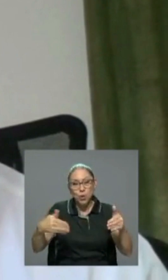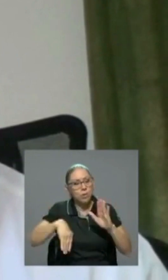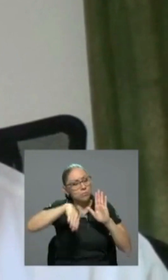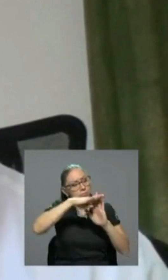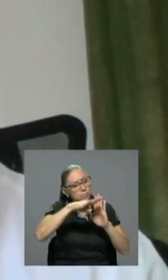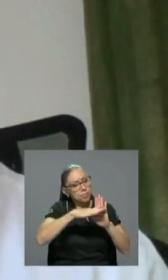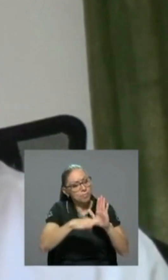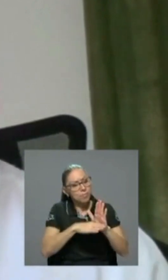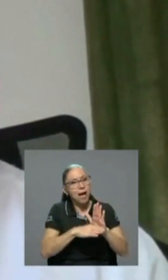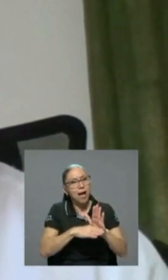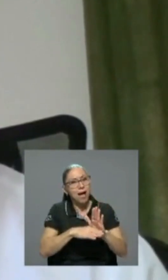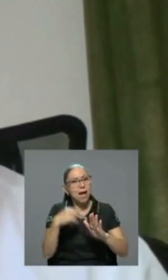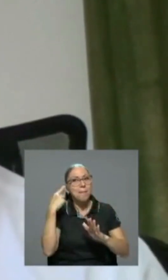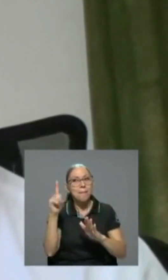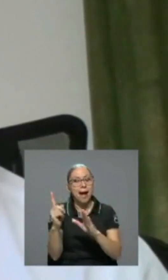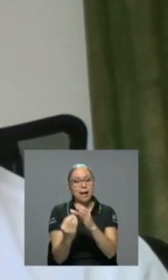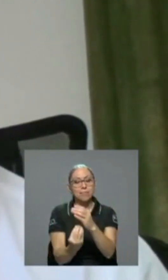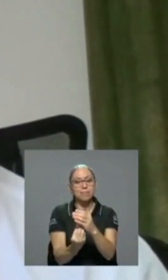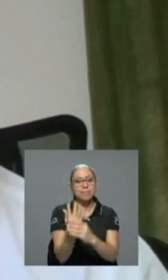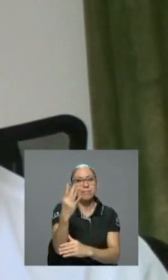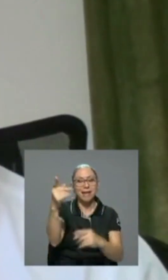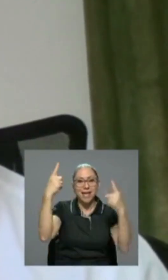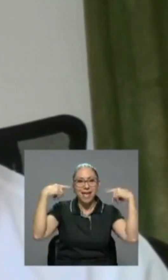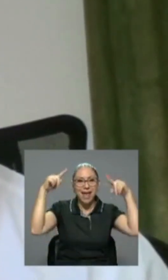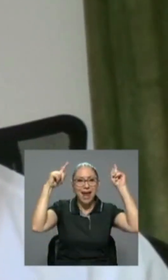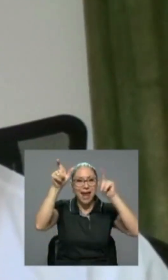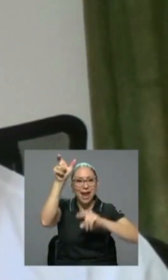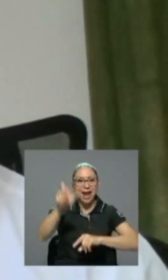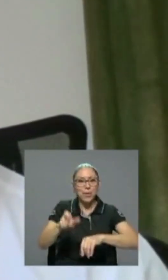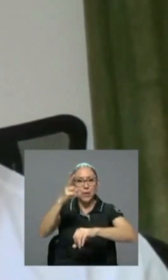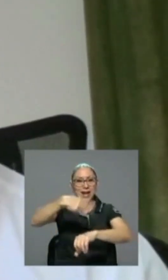héroe nacional. Entonces,